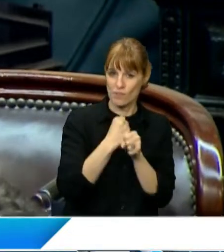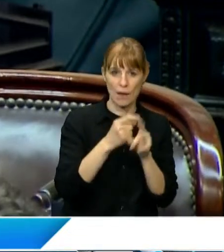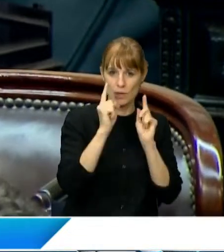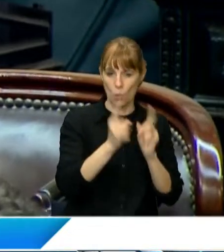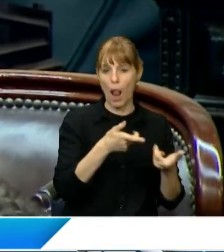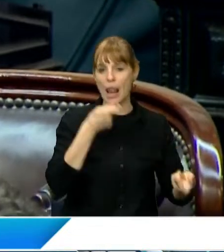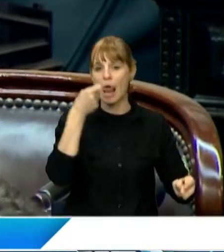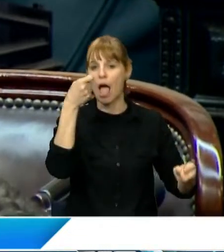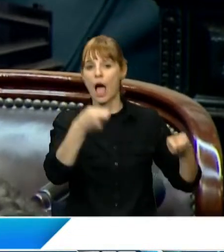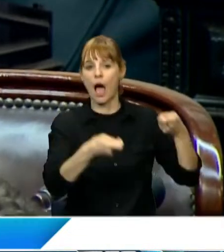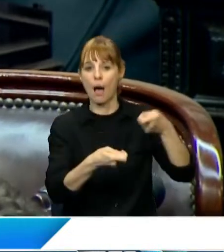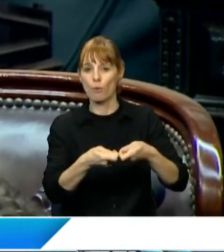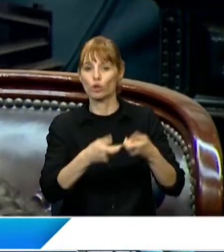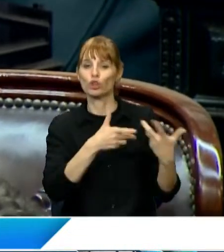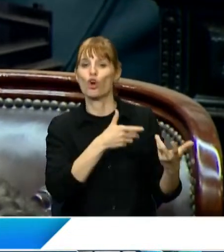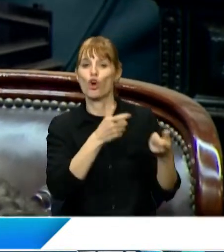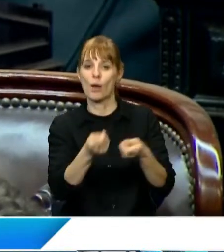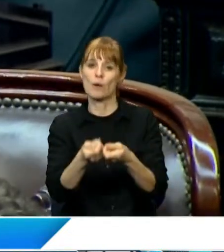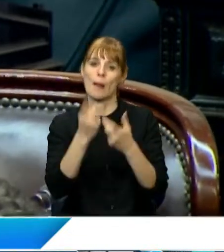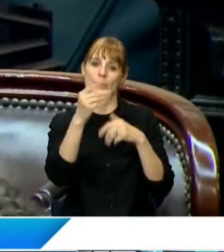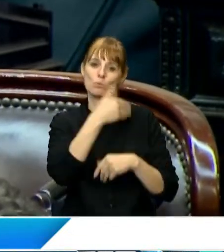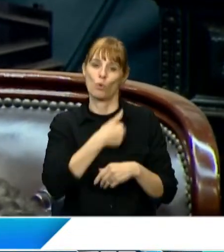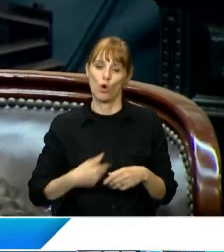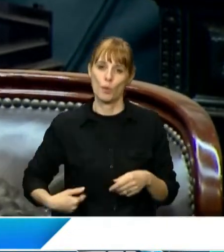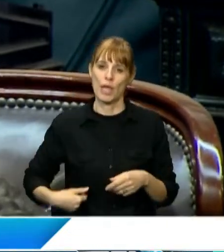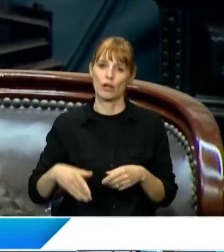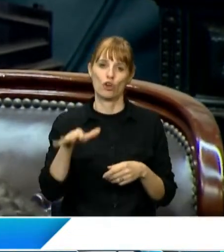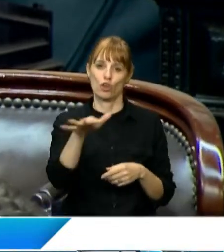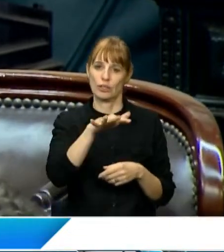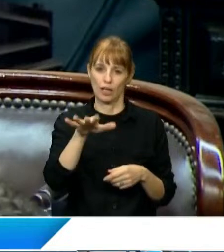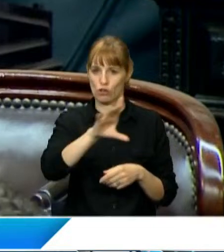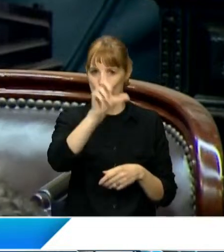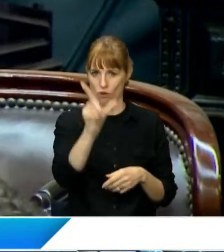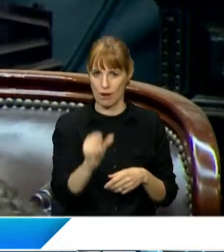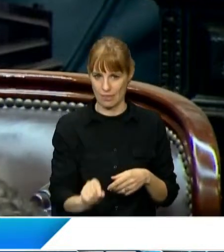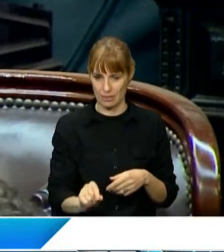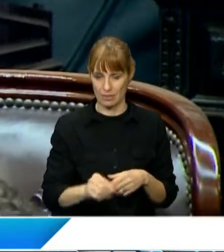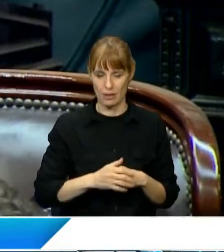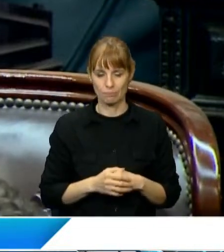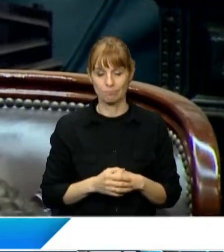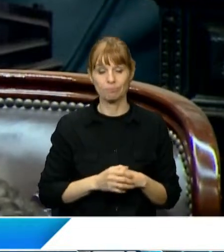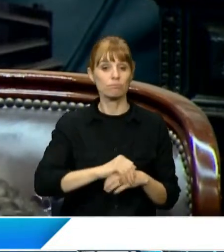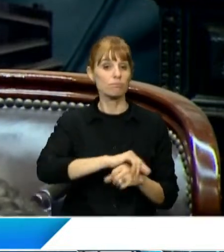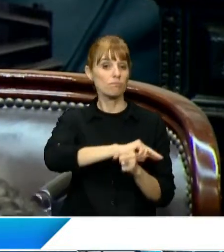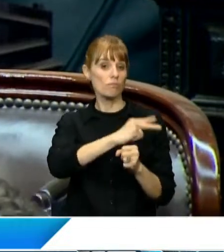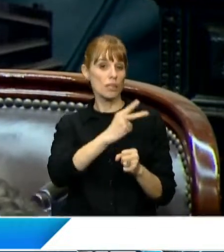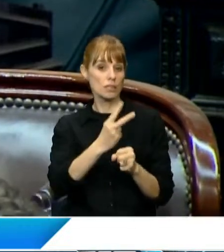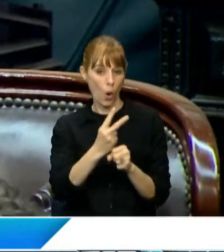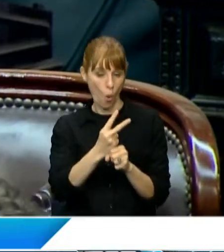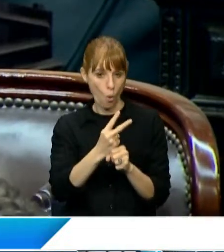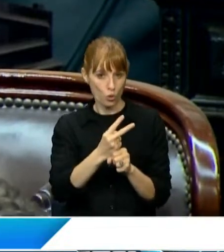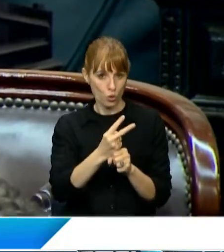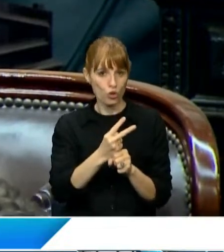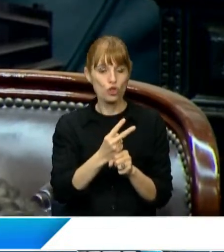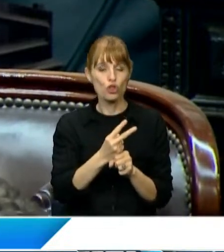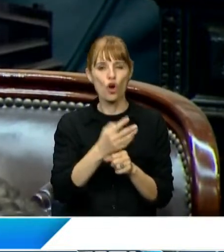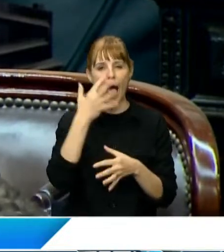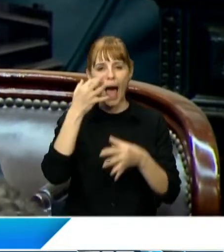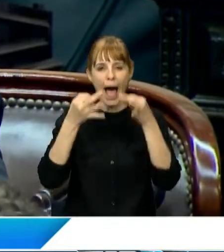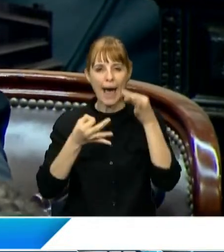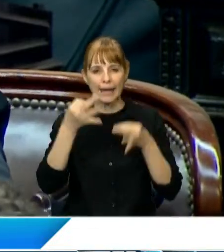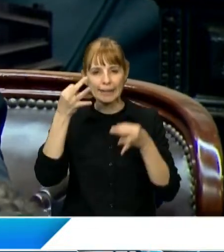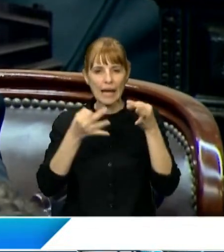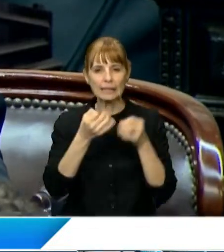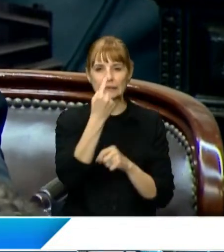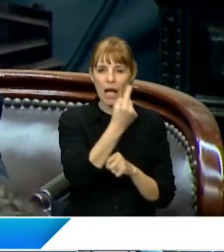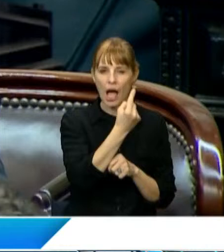para colaborar con la gobernabilidad de los territorios provinciales y del país. En segundo lugar, porque analizando cada una de